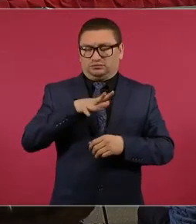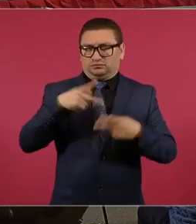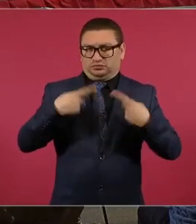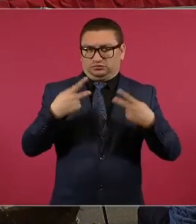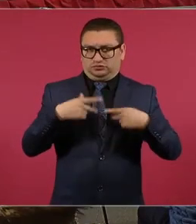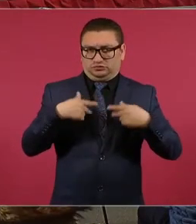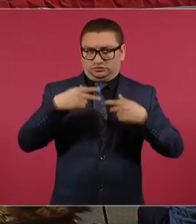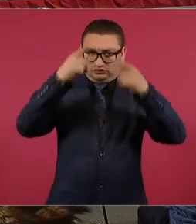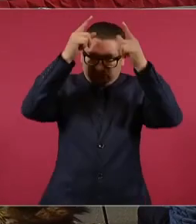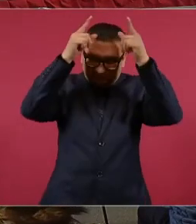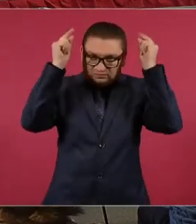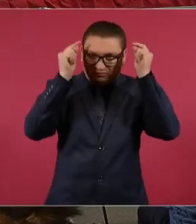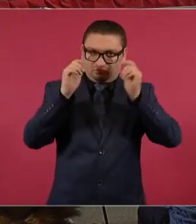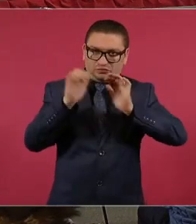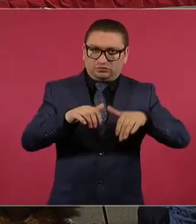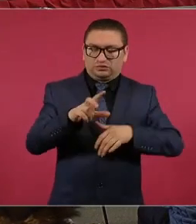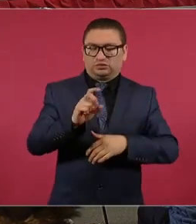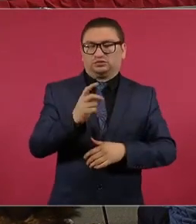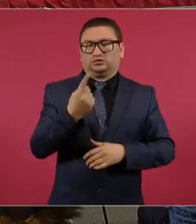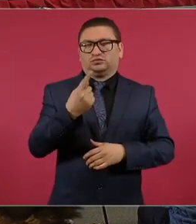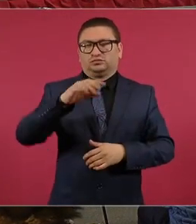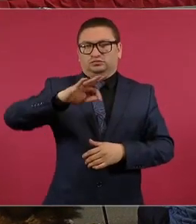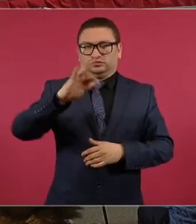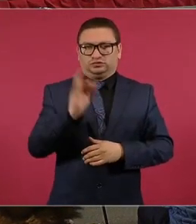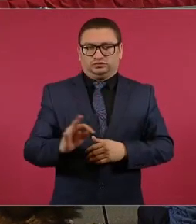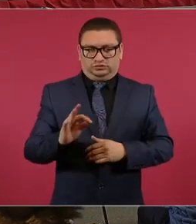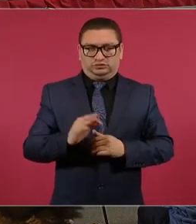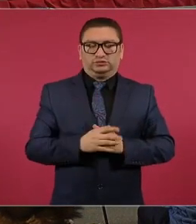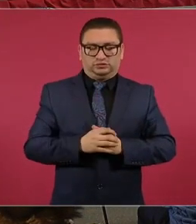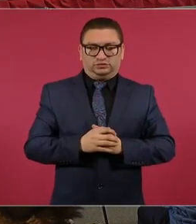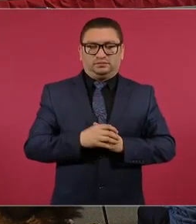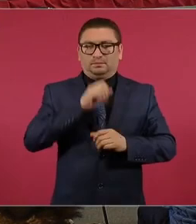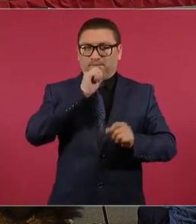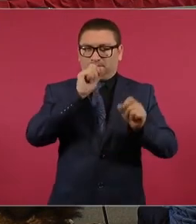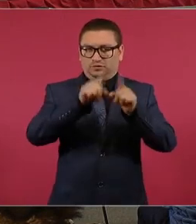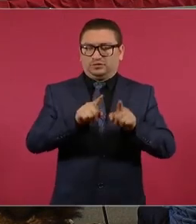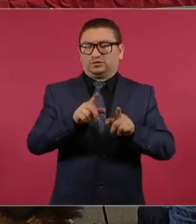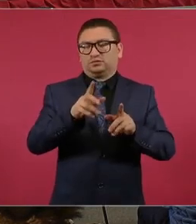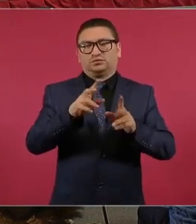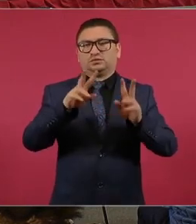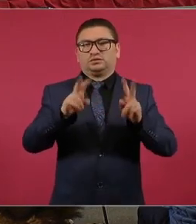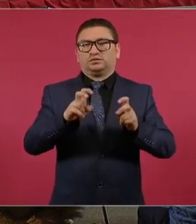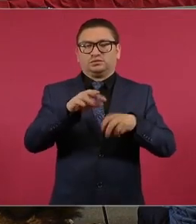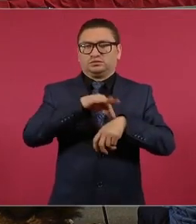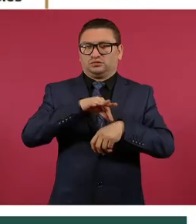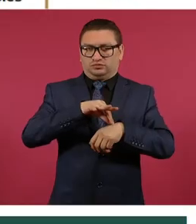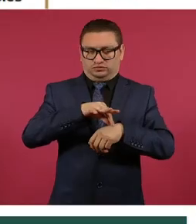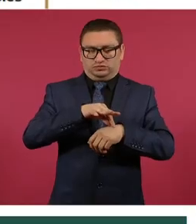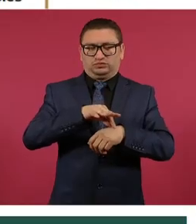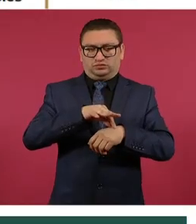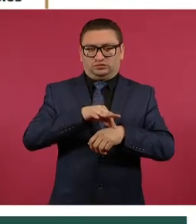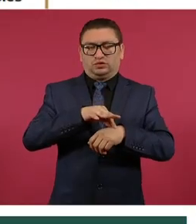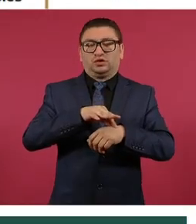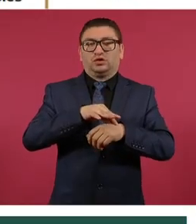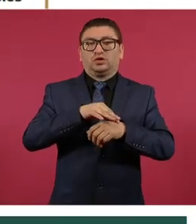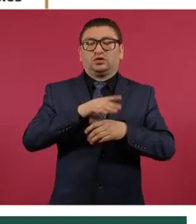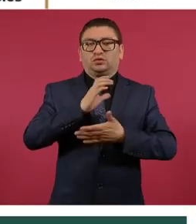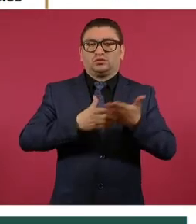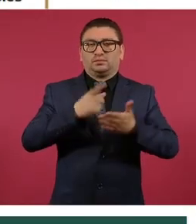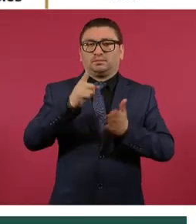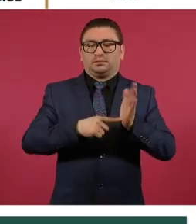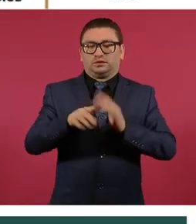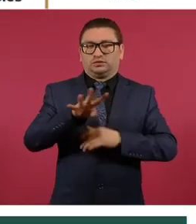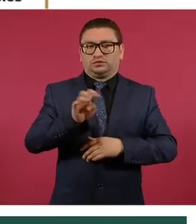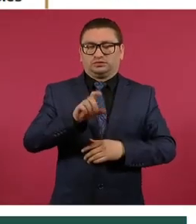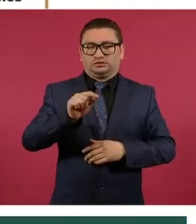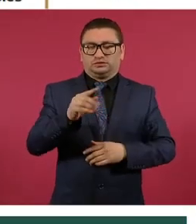personal de enfermería es del 31 por eh También en el caso de médicos se han contratado a